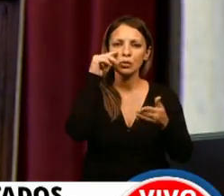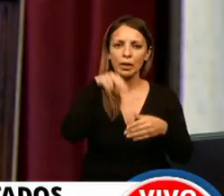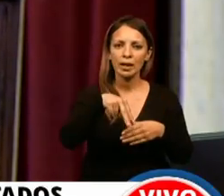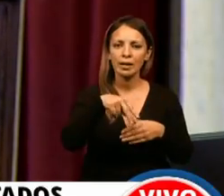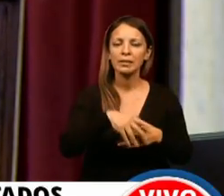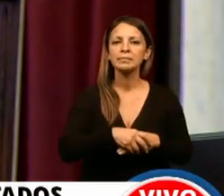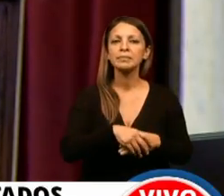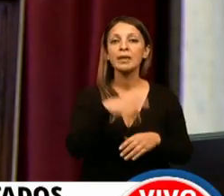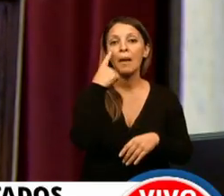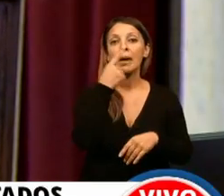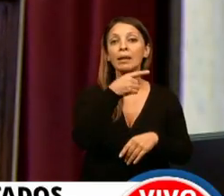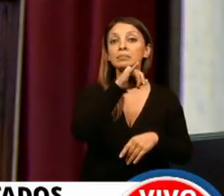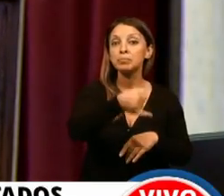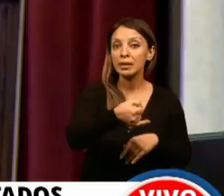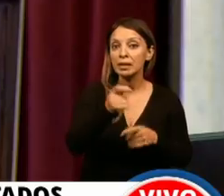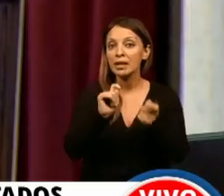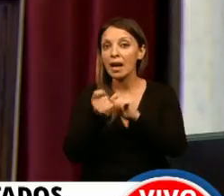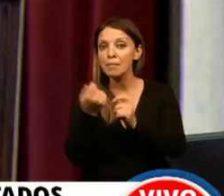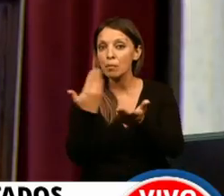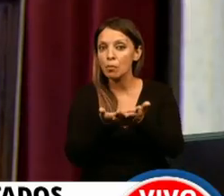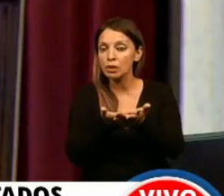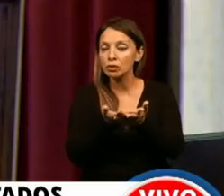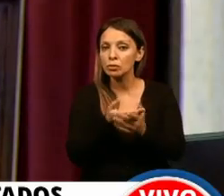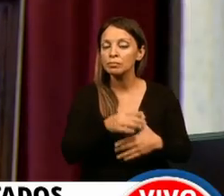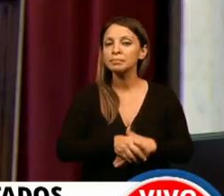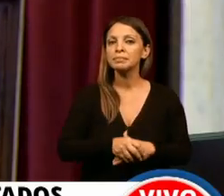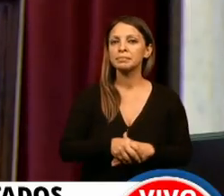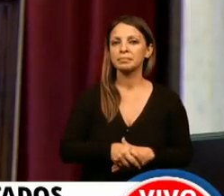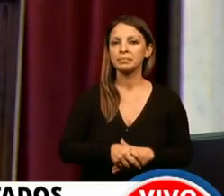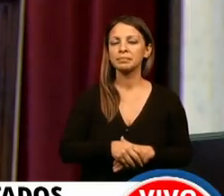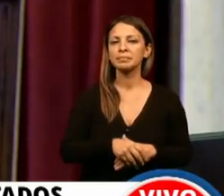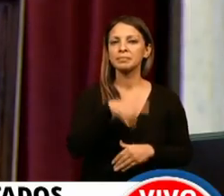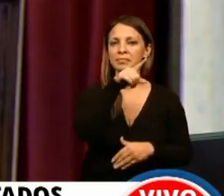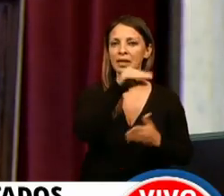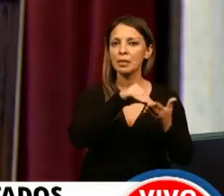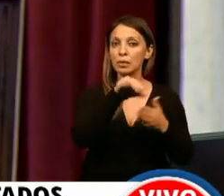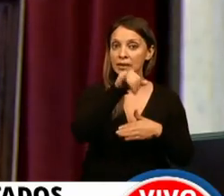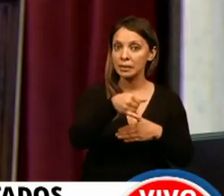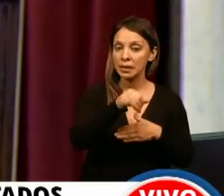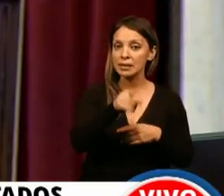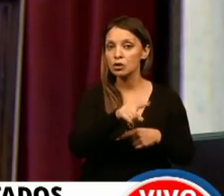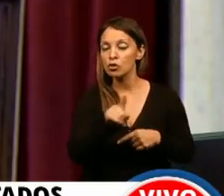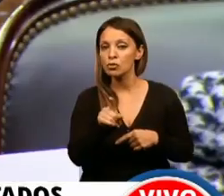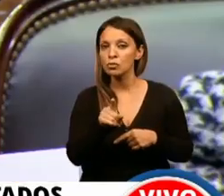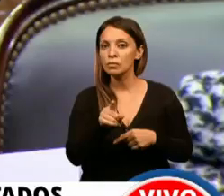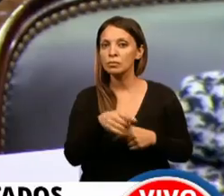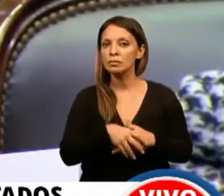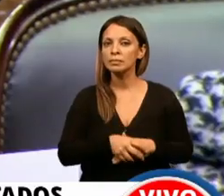informante se acepta los cambios en el uso de la palabra diputada acepte el cambio